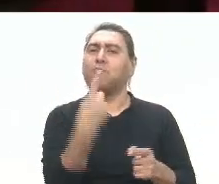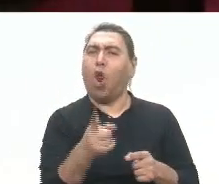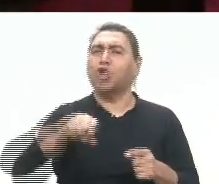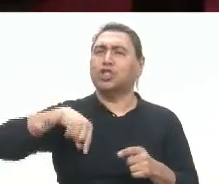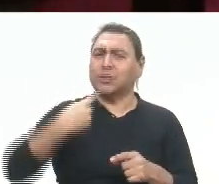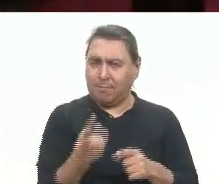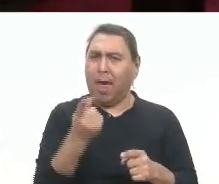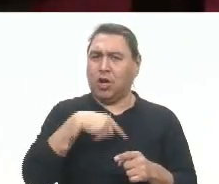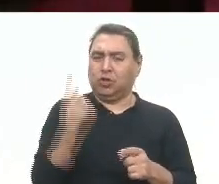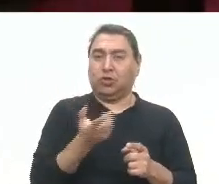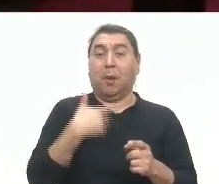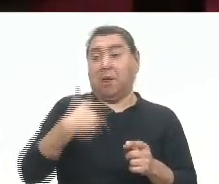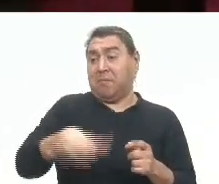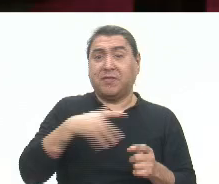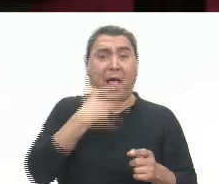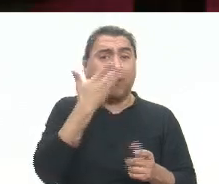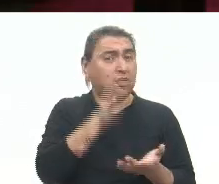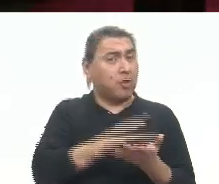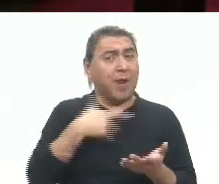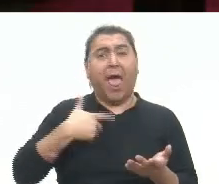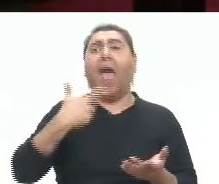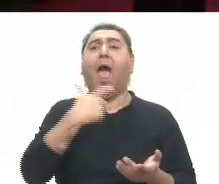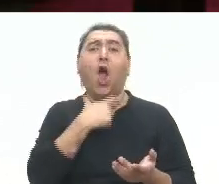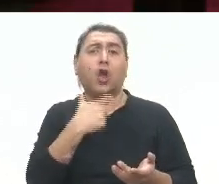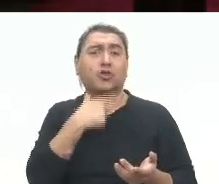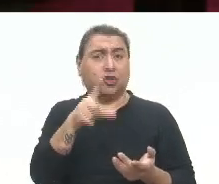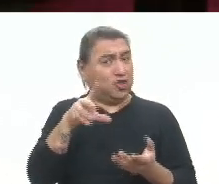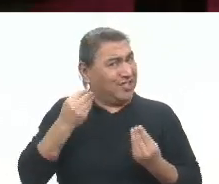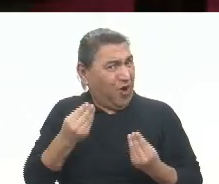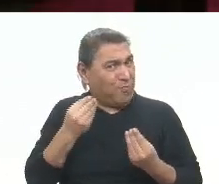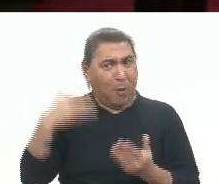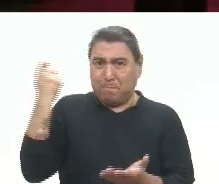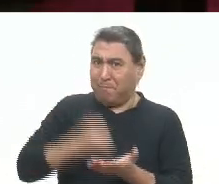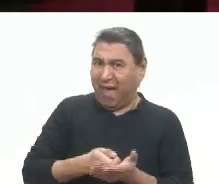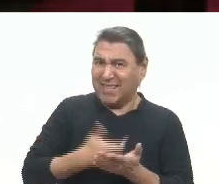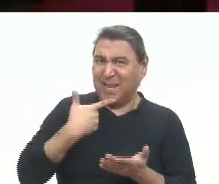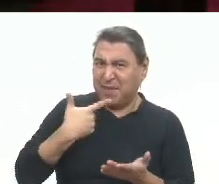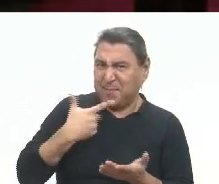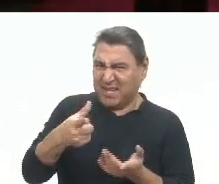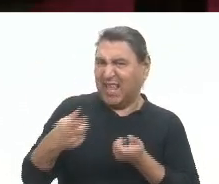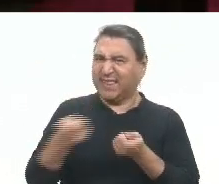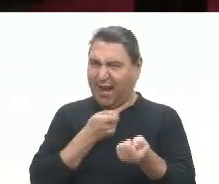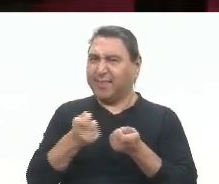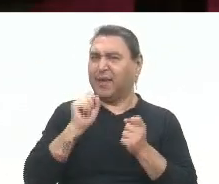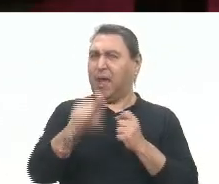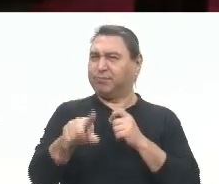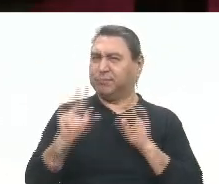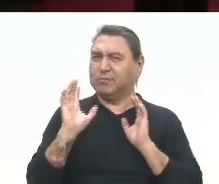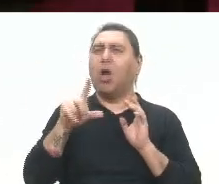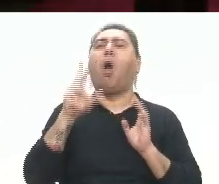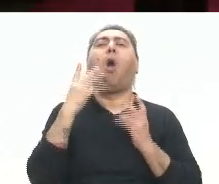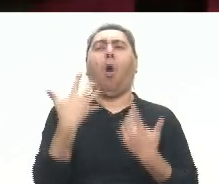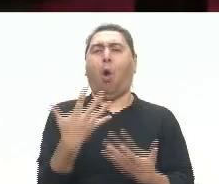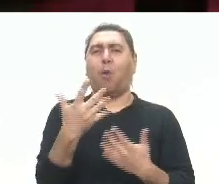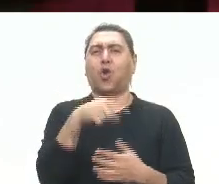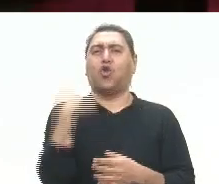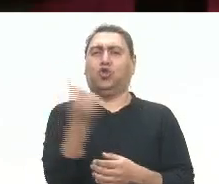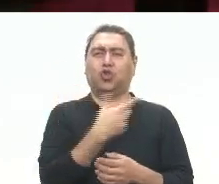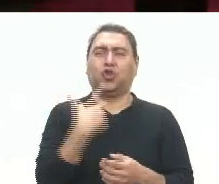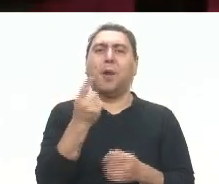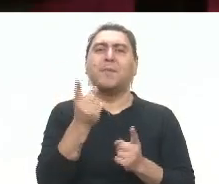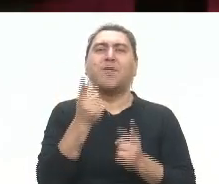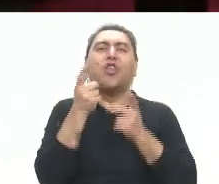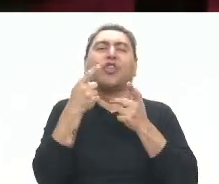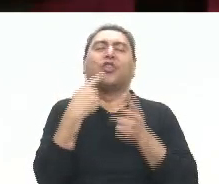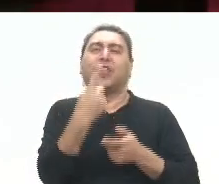llevando la sesión para agosto, entonces pagan en septiembre. Esta es la estrategia de él. Obviamente, nosotros, si lo que dijo el